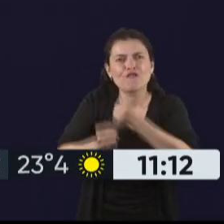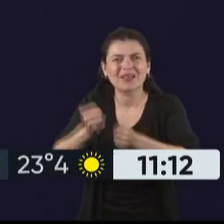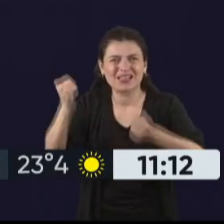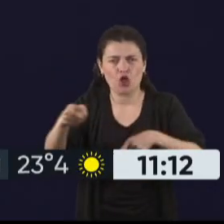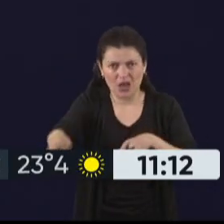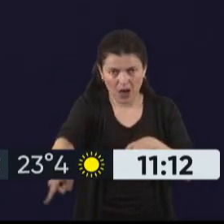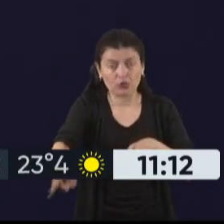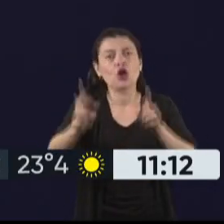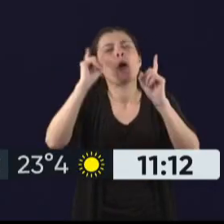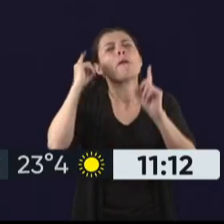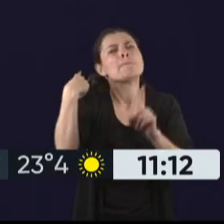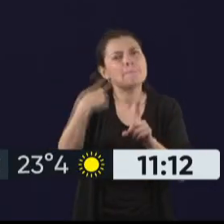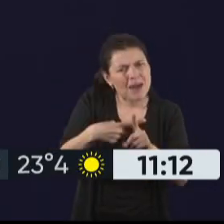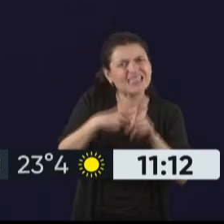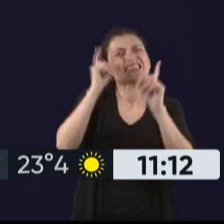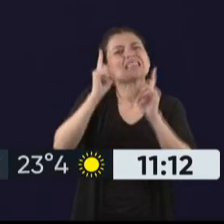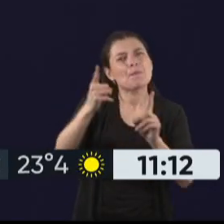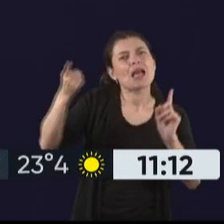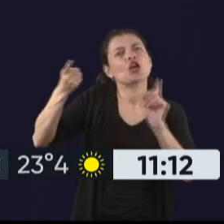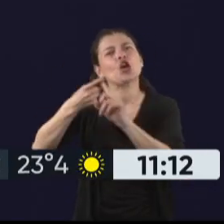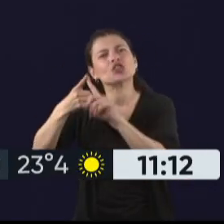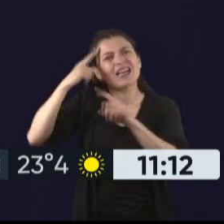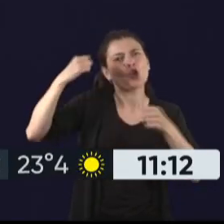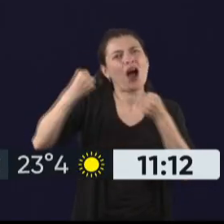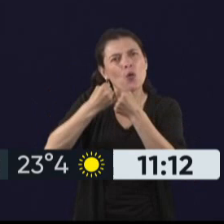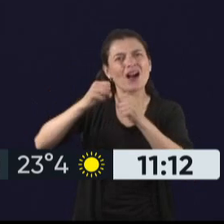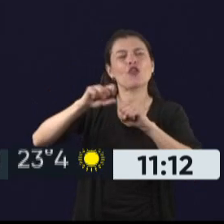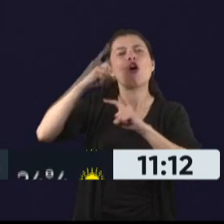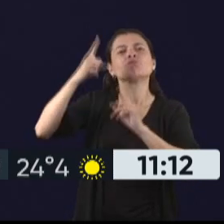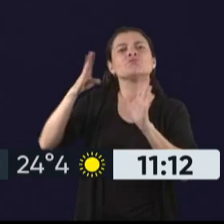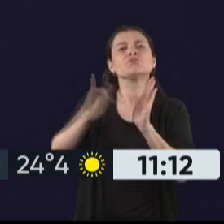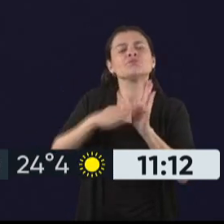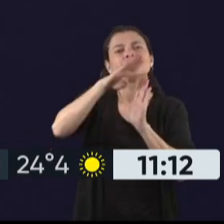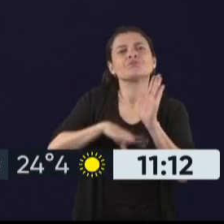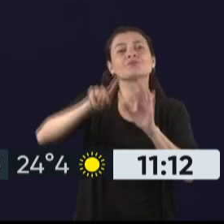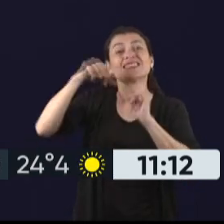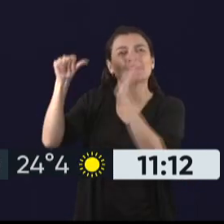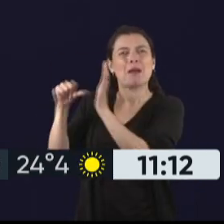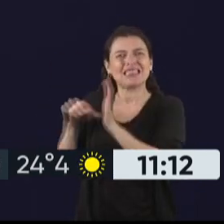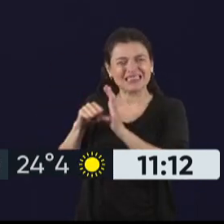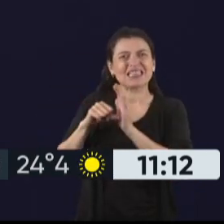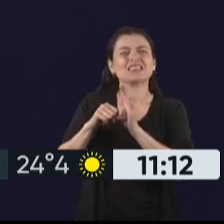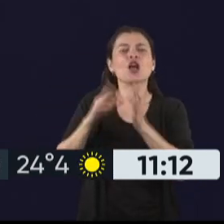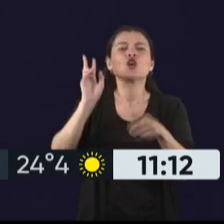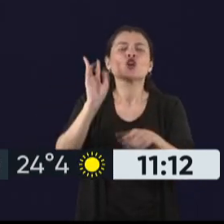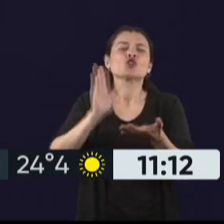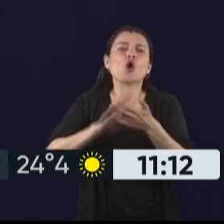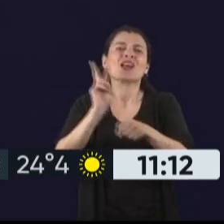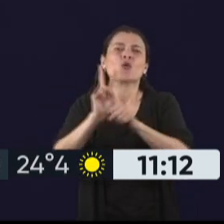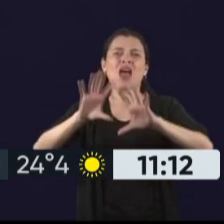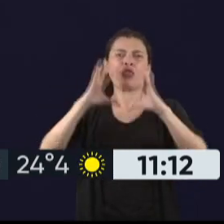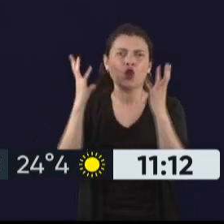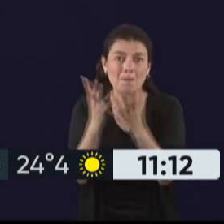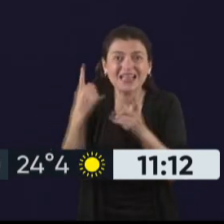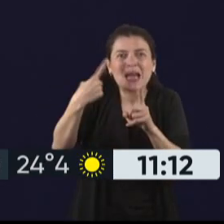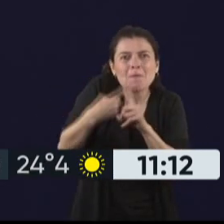homologaciones internacionales en materia ambiental y se podrá utilizar licencias ya autorizadas a nivel local. Esta